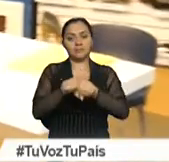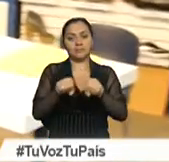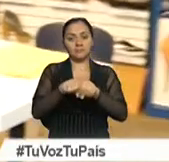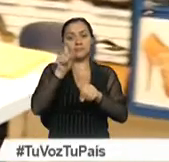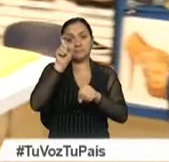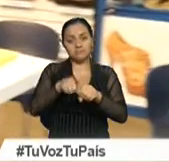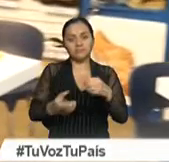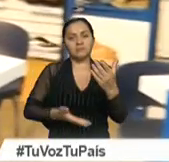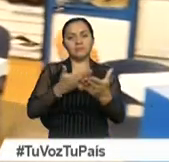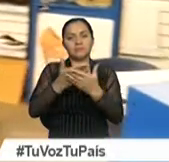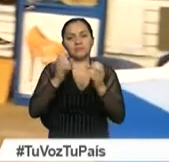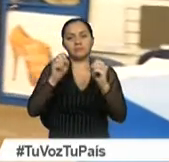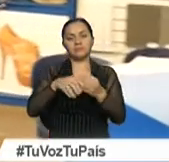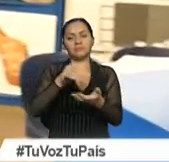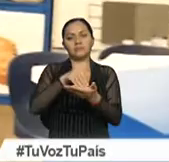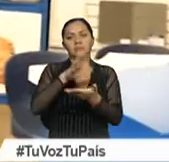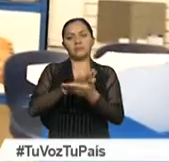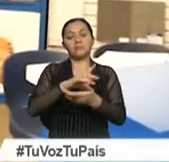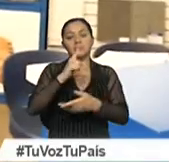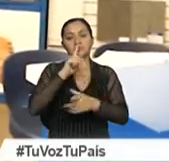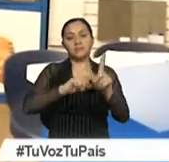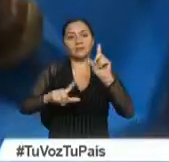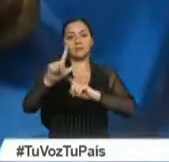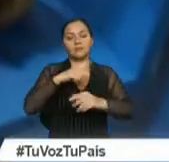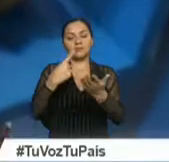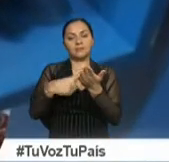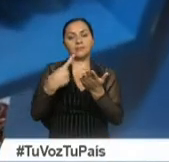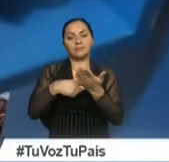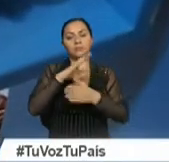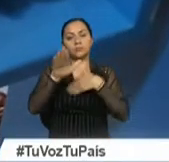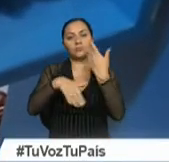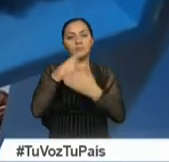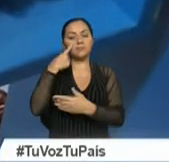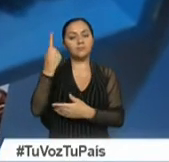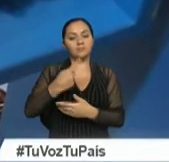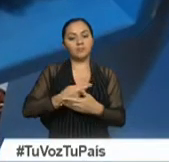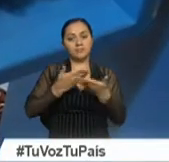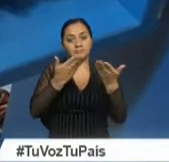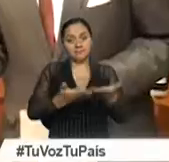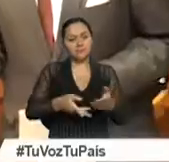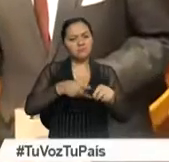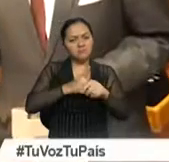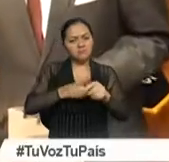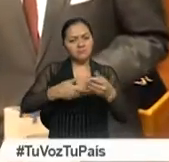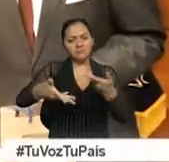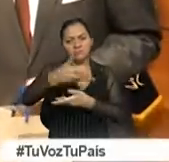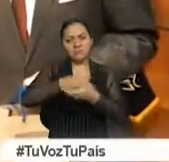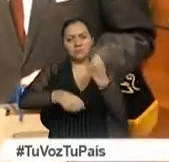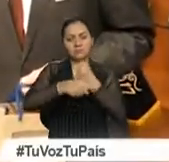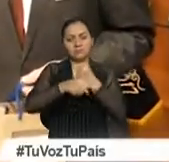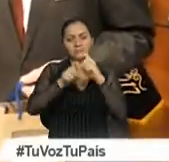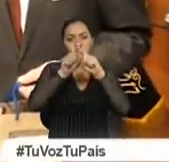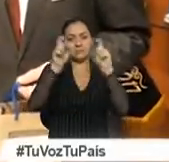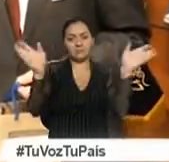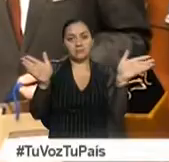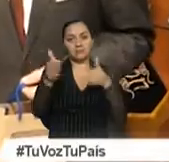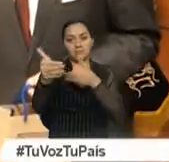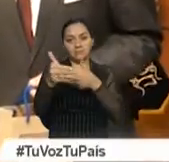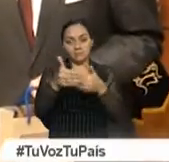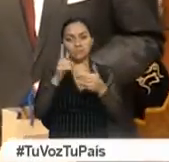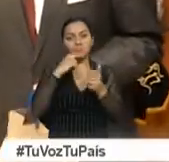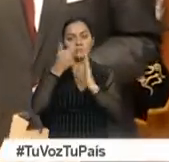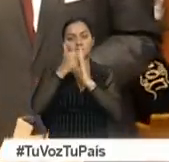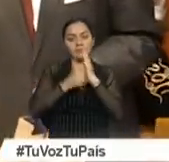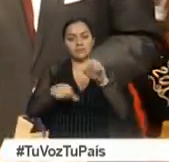ha posibilitado implementar el laboratorio de análisis y pruebas físico-mecánicas para el desarrollo de pymes y unidades artesanales